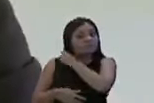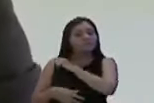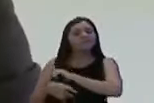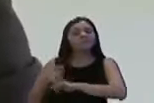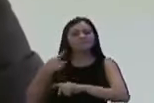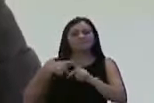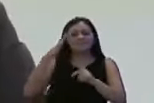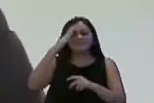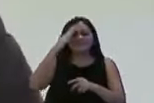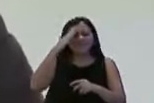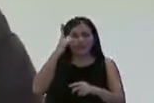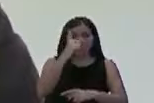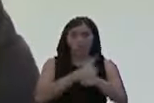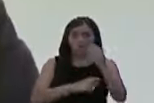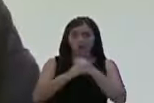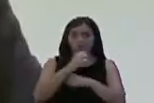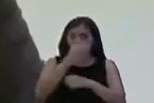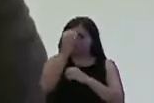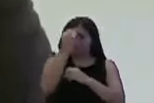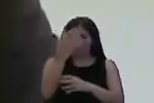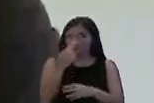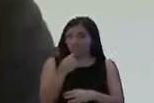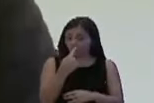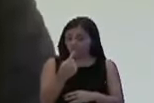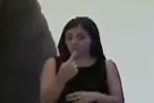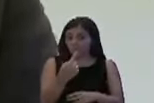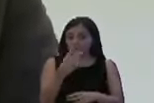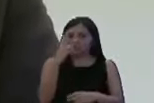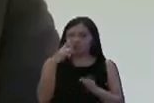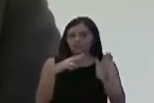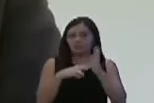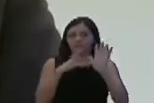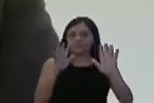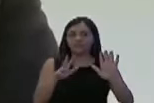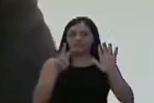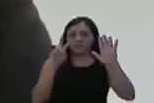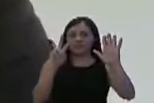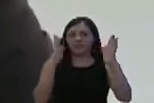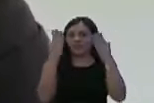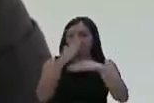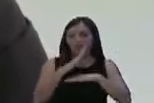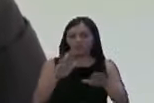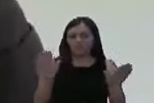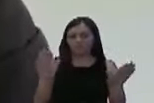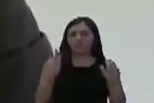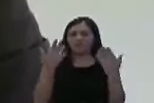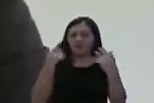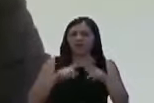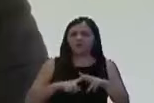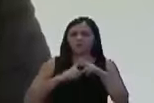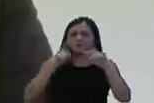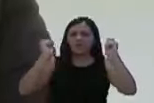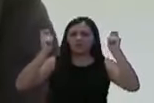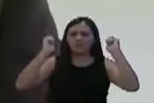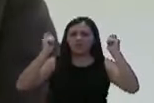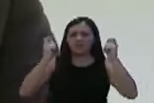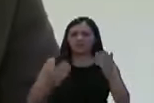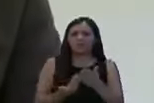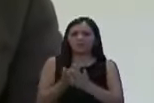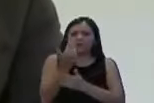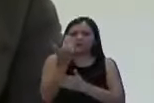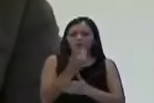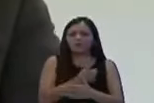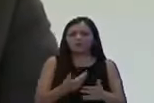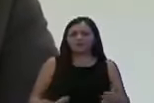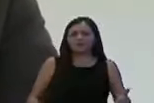sabíamos se lo di hace un año es que esto Va a continuar hasta el 2017 porque ya están en campaña desesperados para ver si